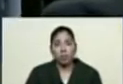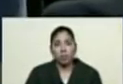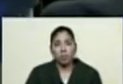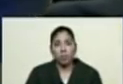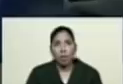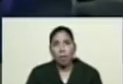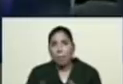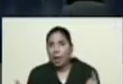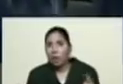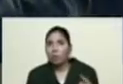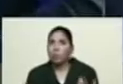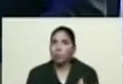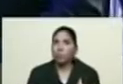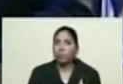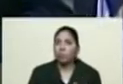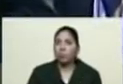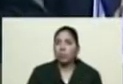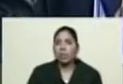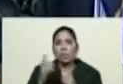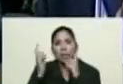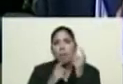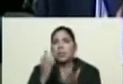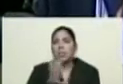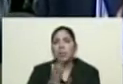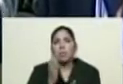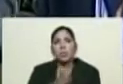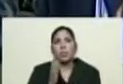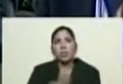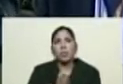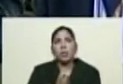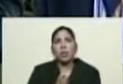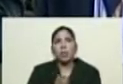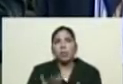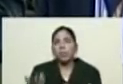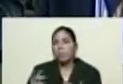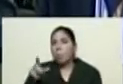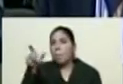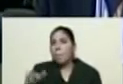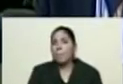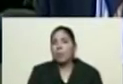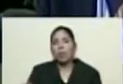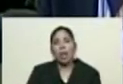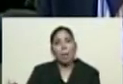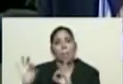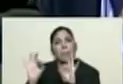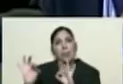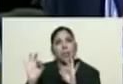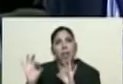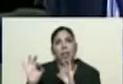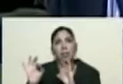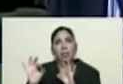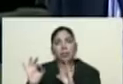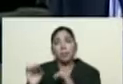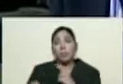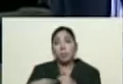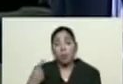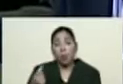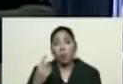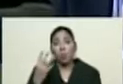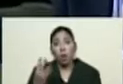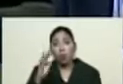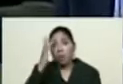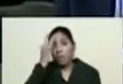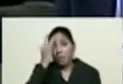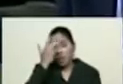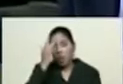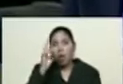Pero resulta que Chávez siempre fue una especie de intangible. Después que él habló aquel 4